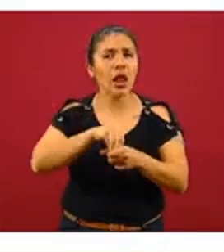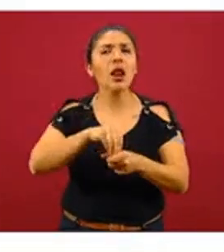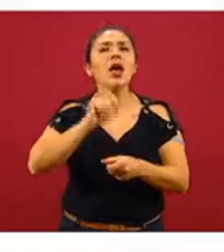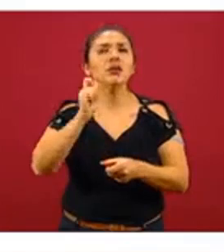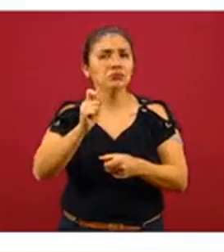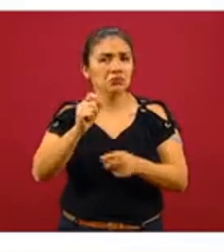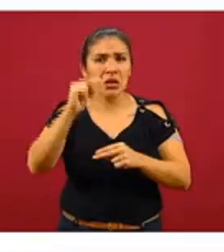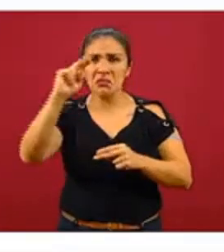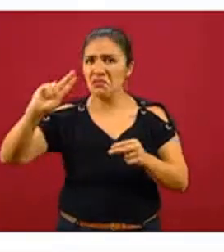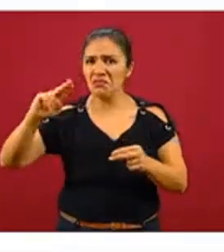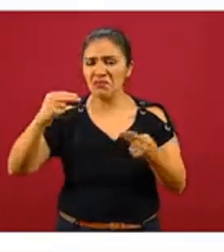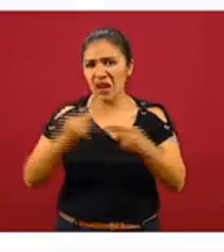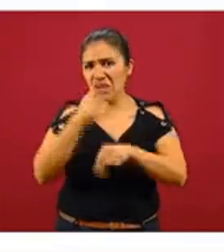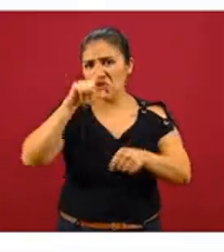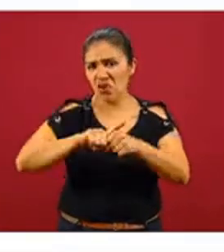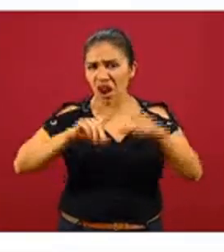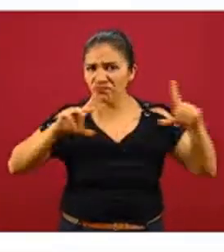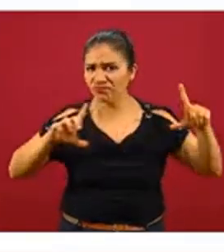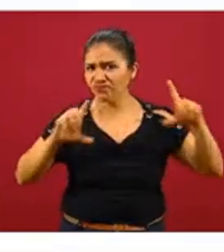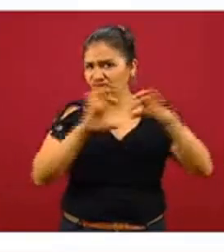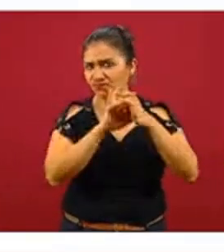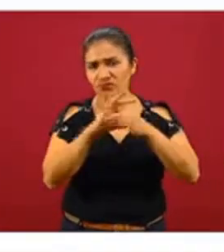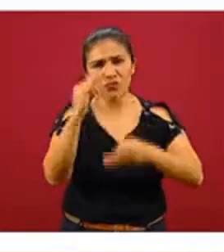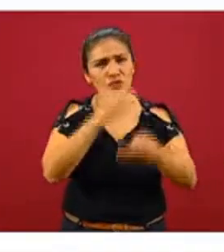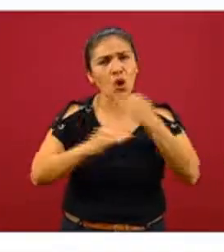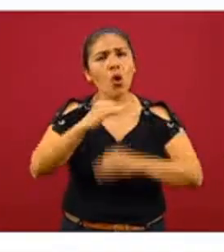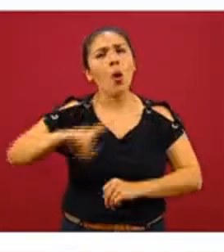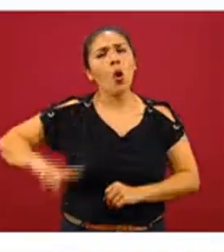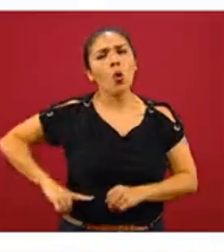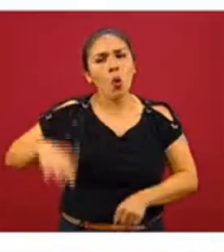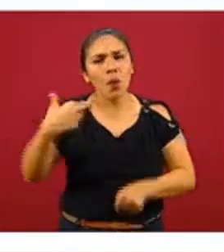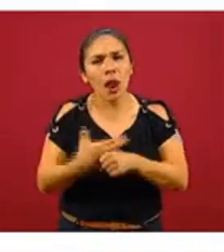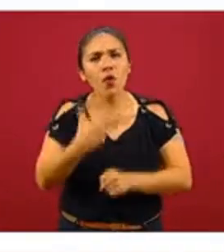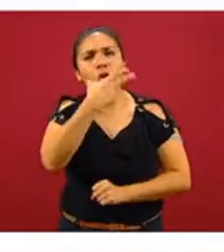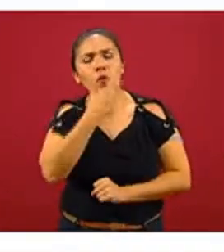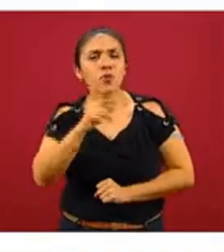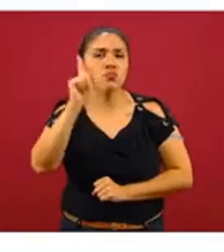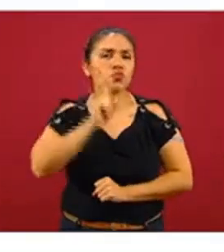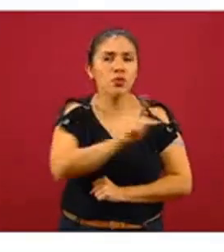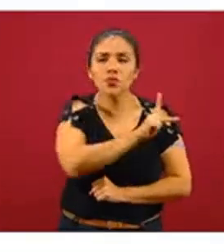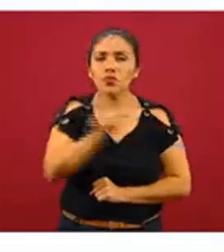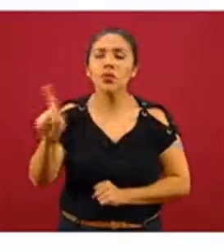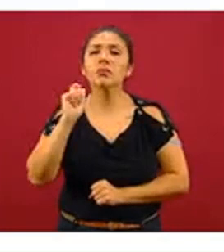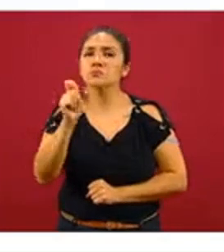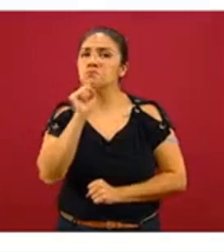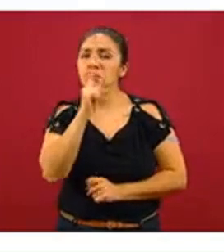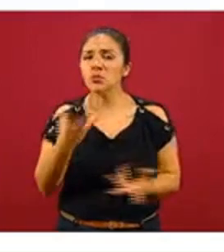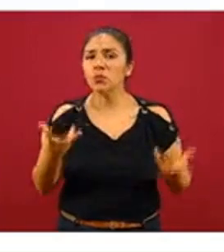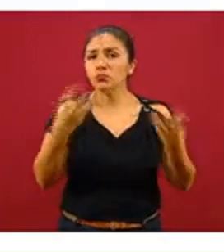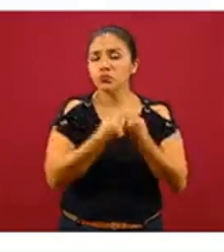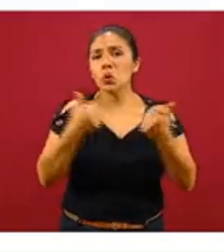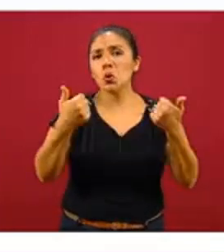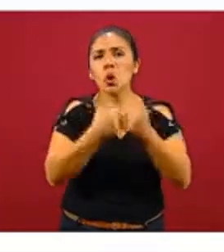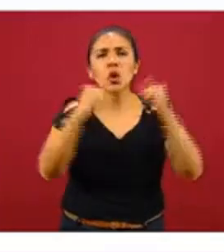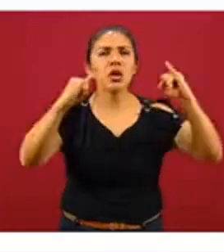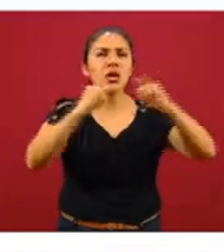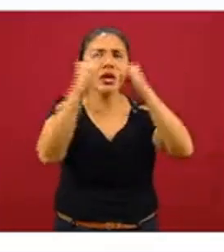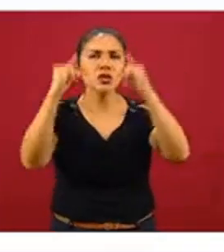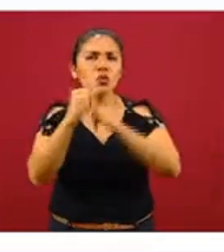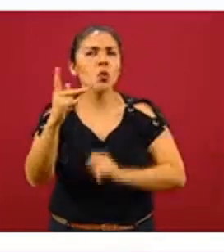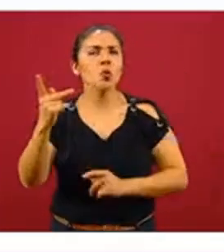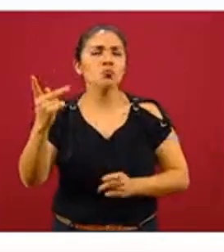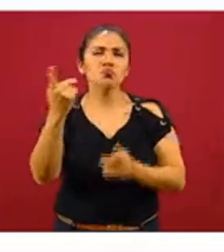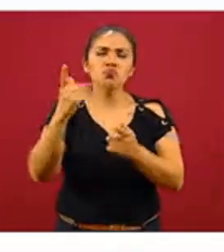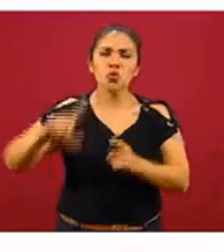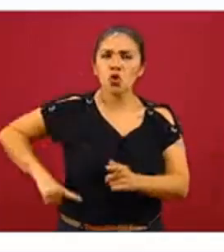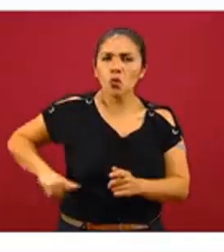nivel nacional por el Gabinete Federal. Los gobernadores, las gobernadoras también forman parte, organismos públicos autónomos, organizaciones de la